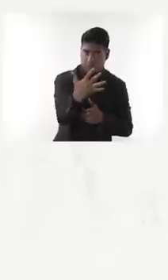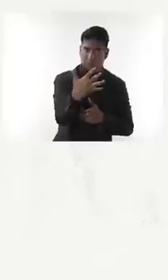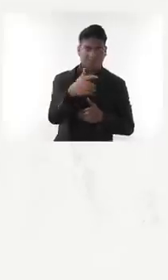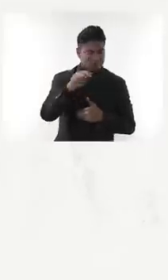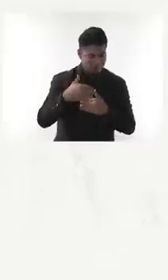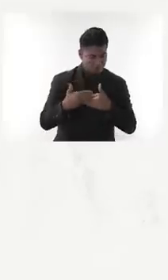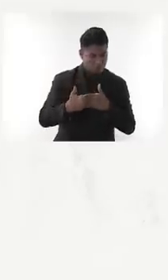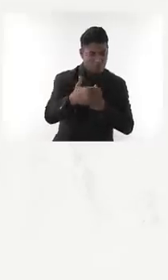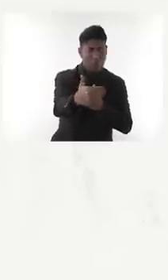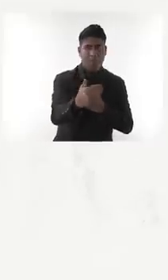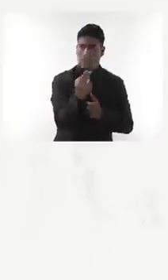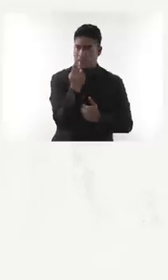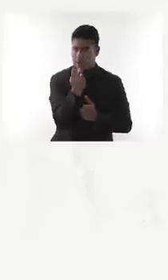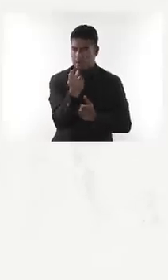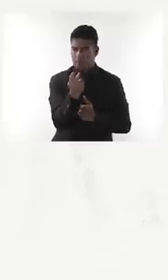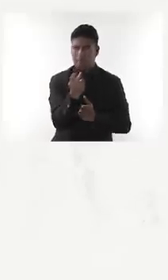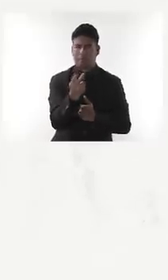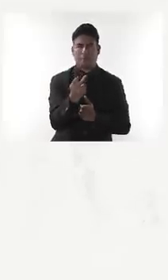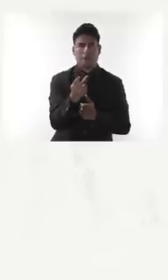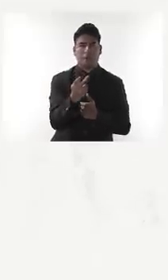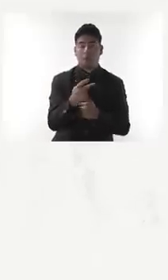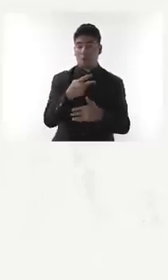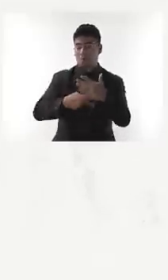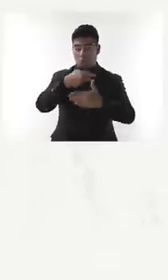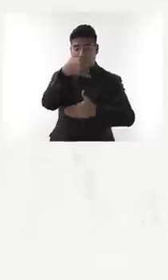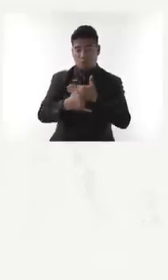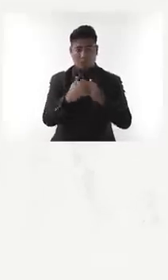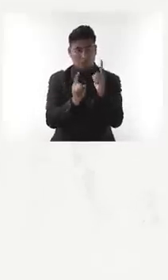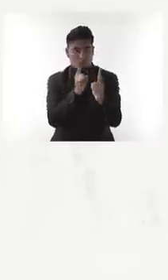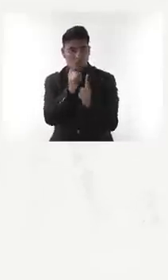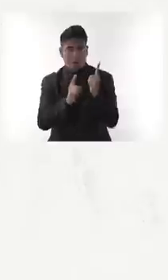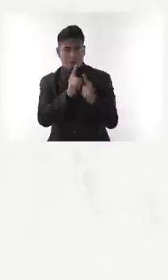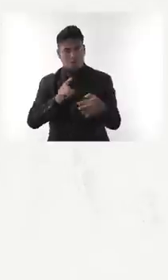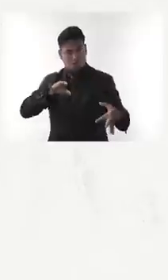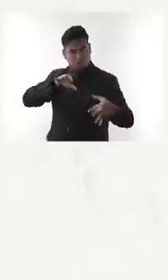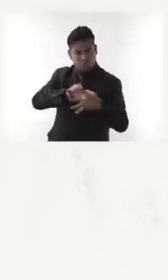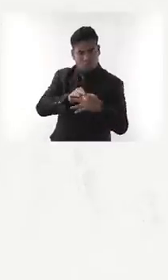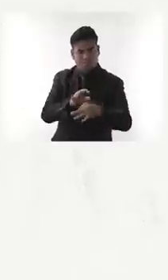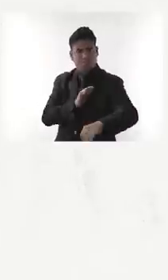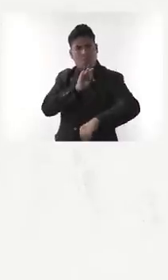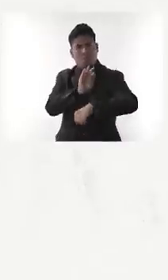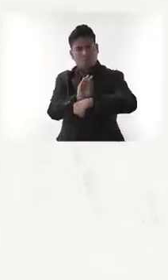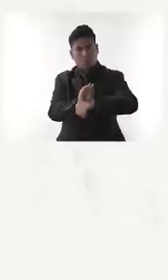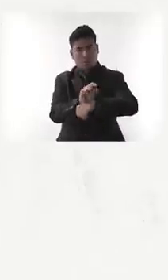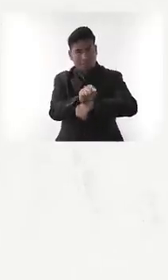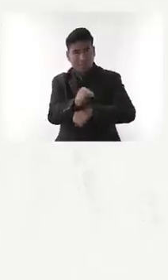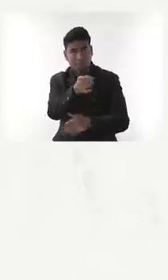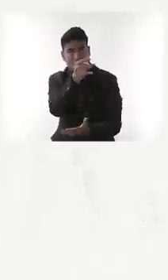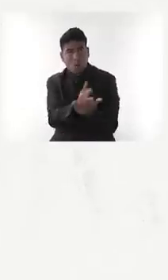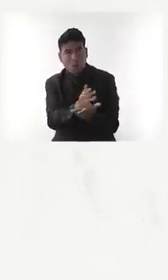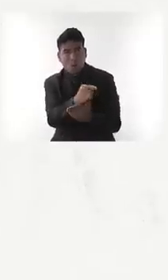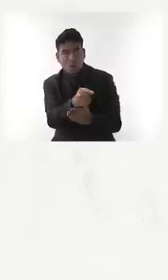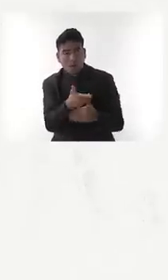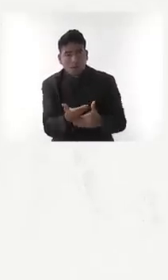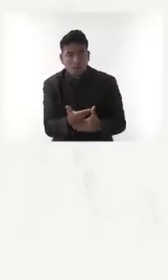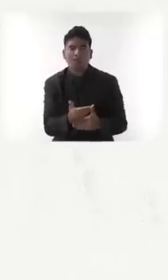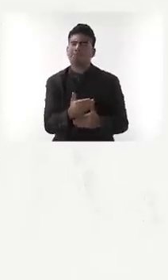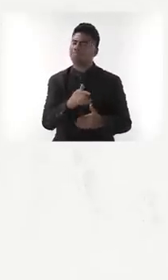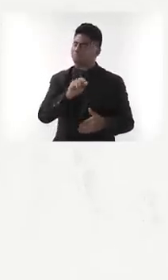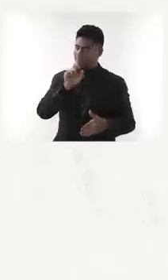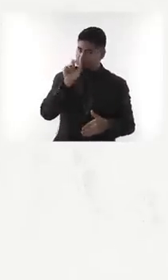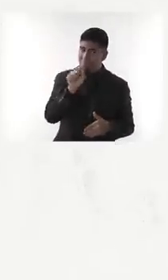no solamente estaremos apoyando el proyecto deportivo de nuestra selección varonil mayor, sino que